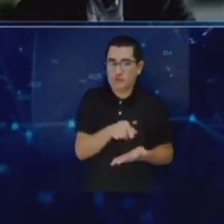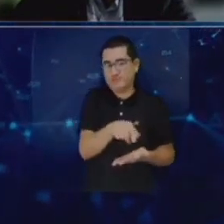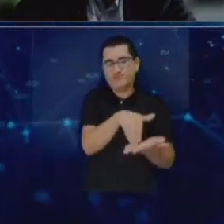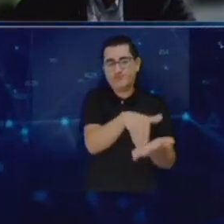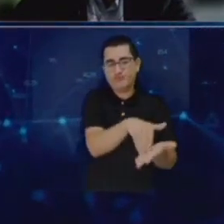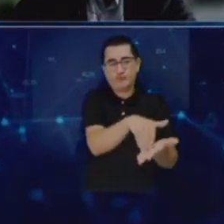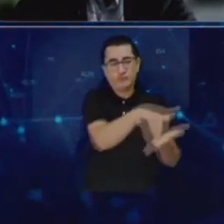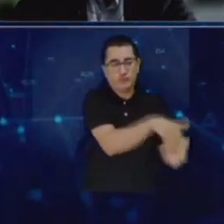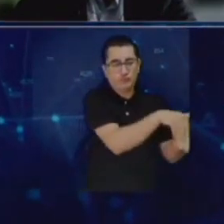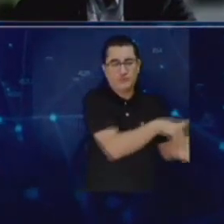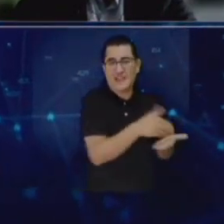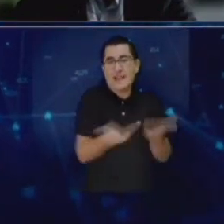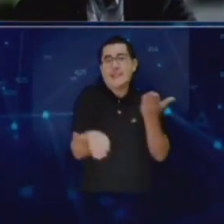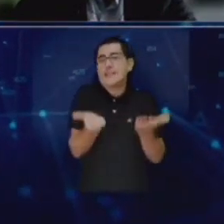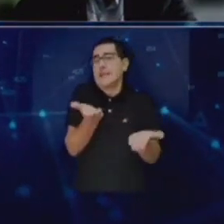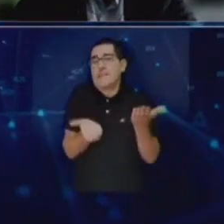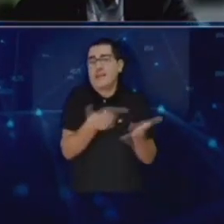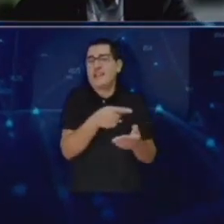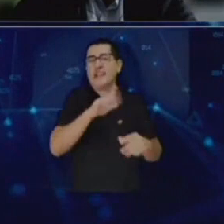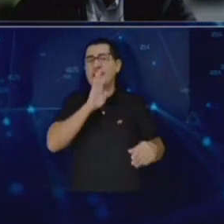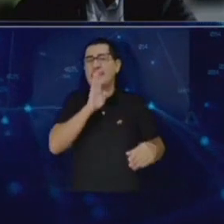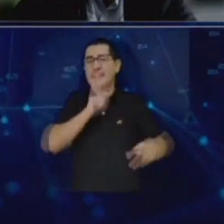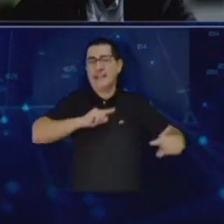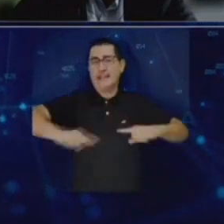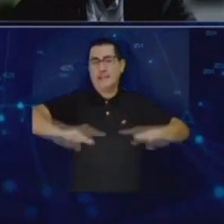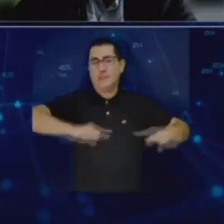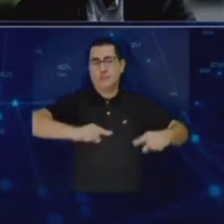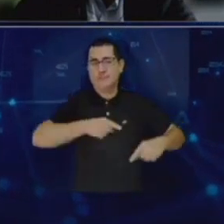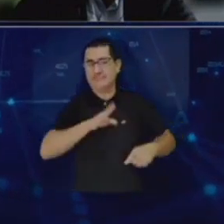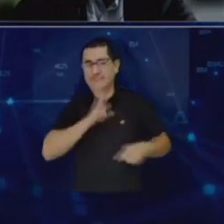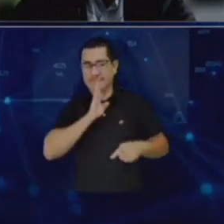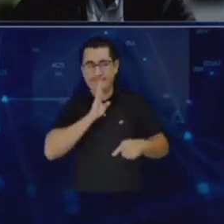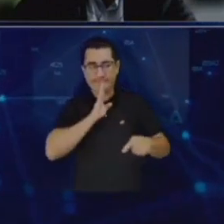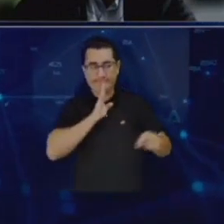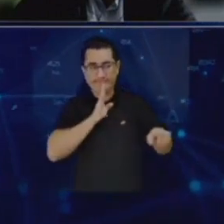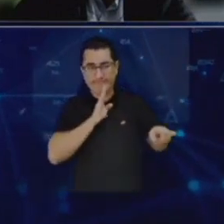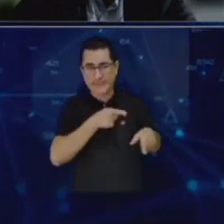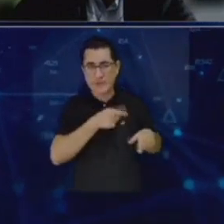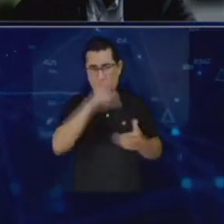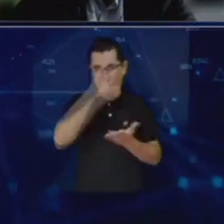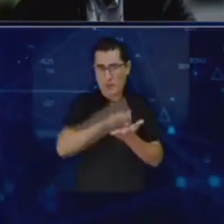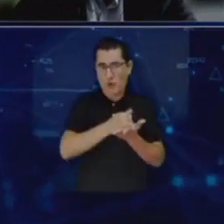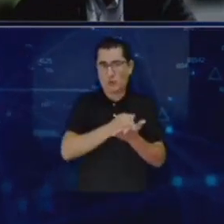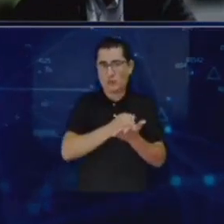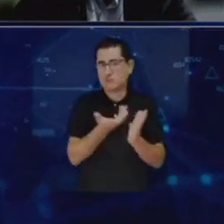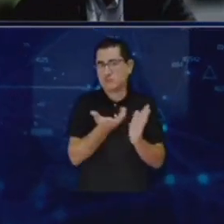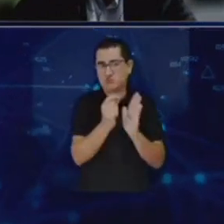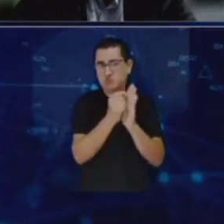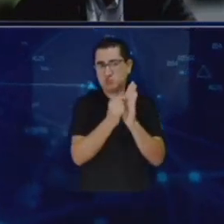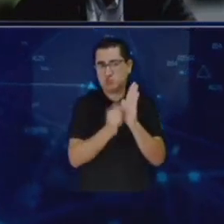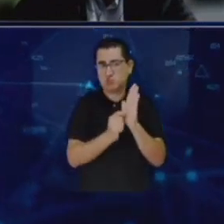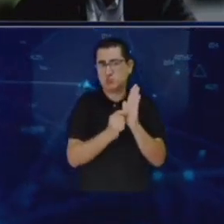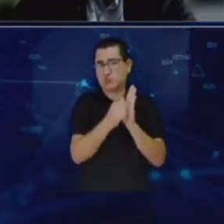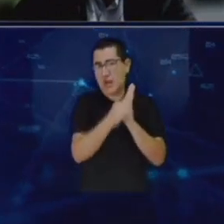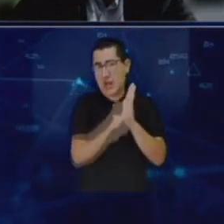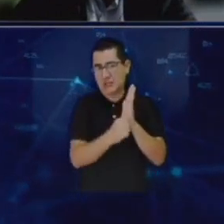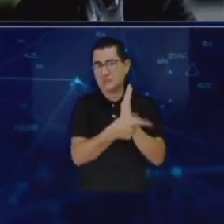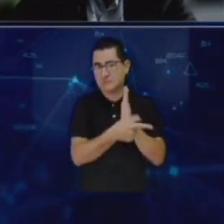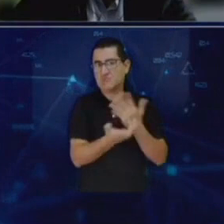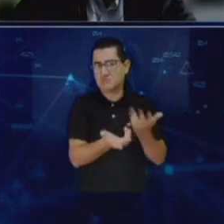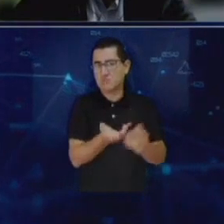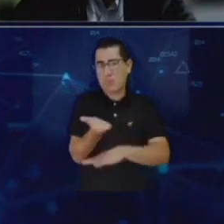administración que la presenta para poder resolver cada uno de los puntos del orden del día o hacia dónde estarían